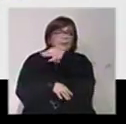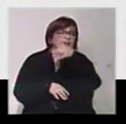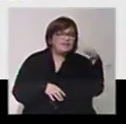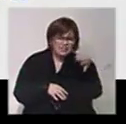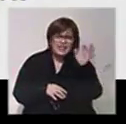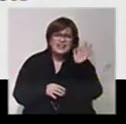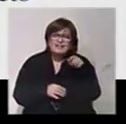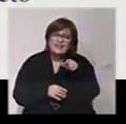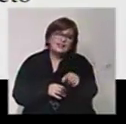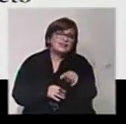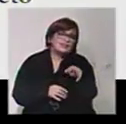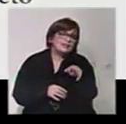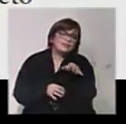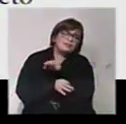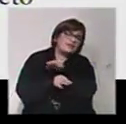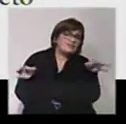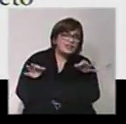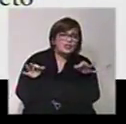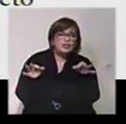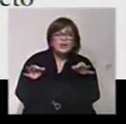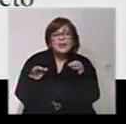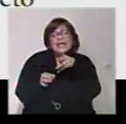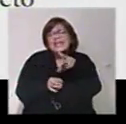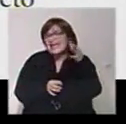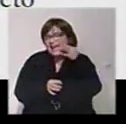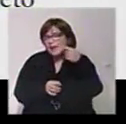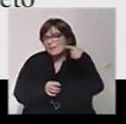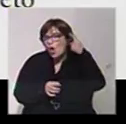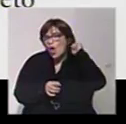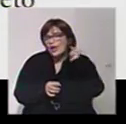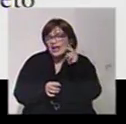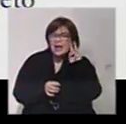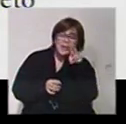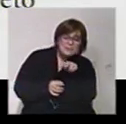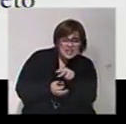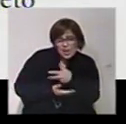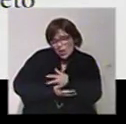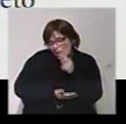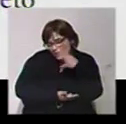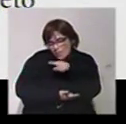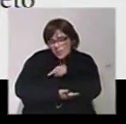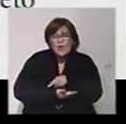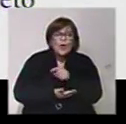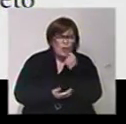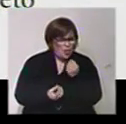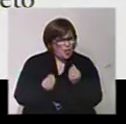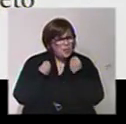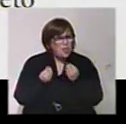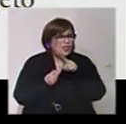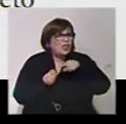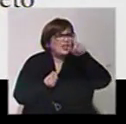sabes, la cosa perfecta es la oreja de mi hija. Es maravilloso mirar su orejita, ¿cómo pudo ser posible? Es un